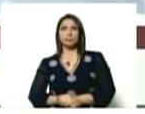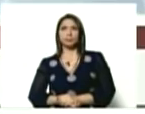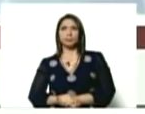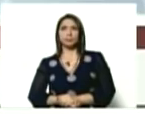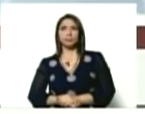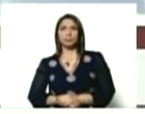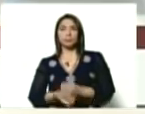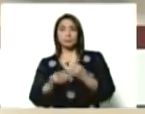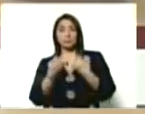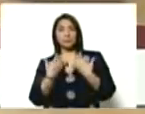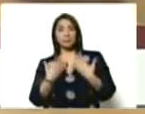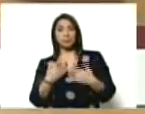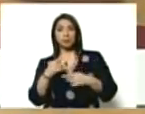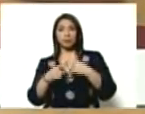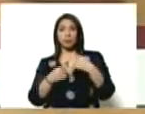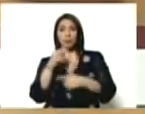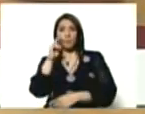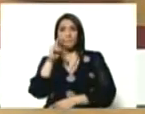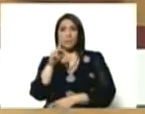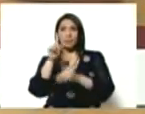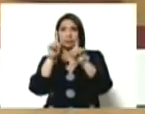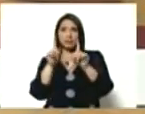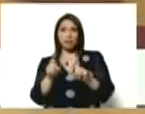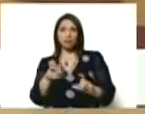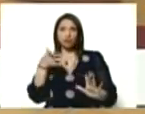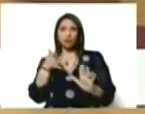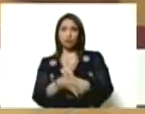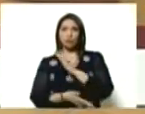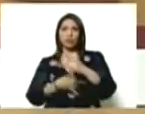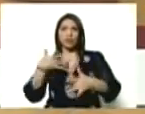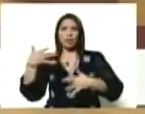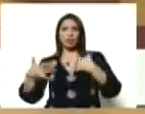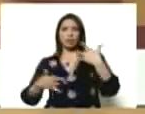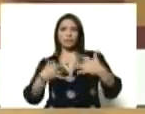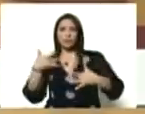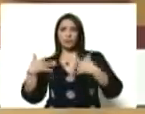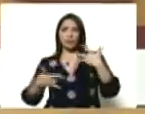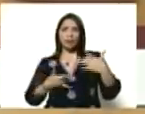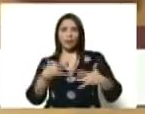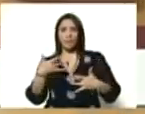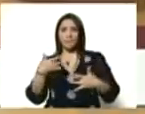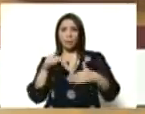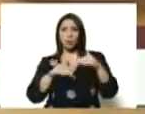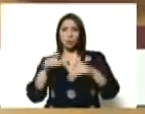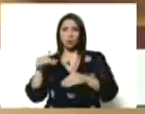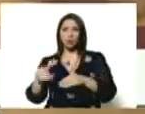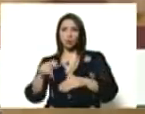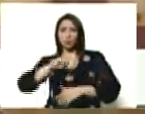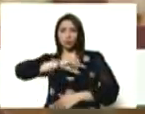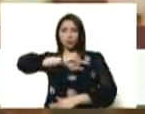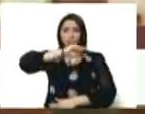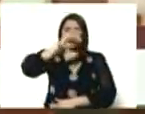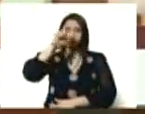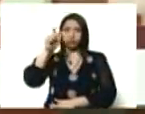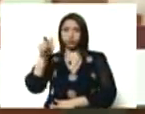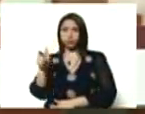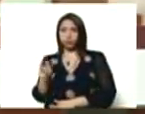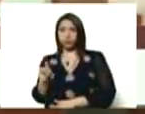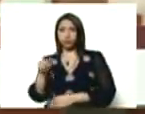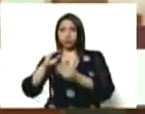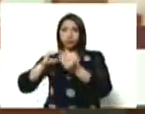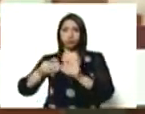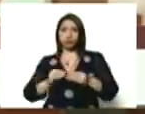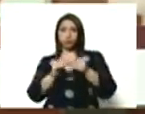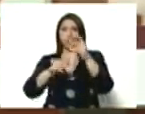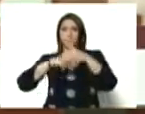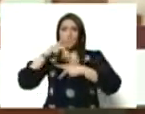Bien, y luego de apreciar este ensayo acerca del acto de votación en la herradura electoral, ajustado al plan estratégico de